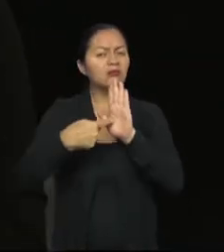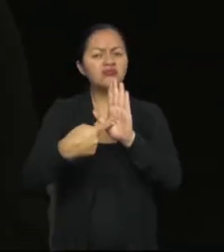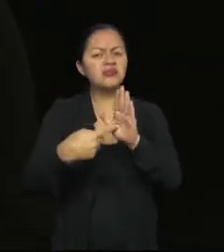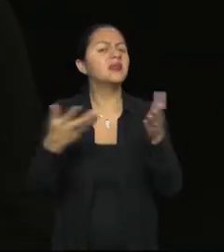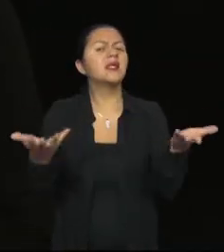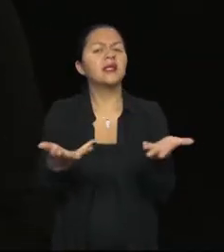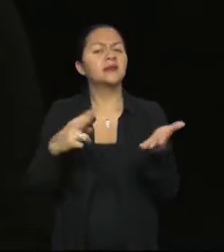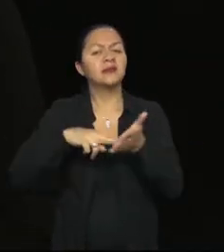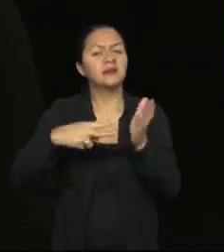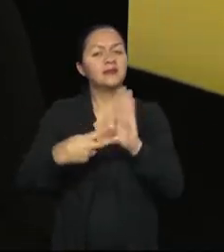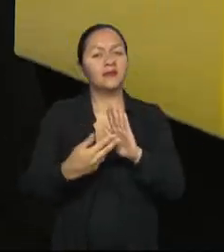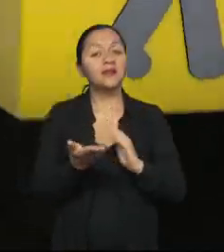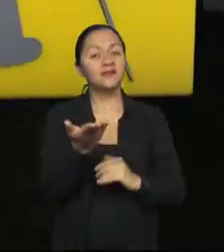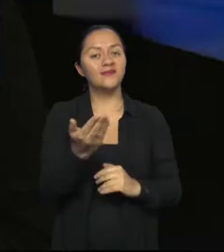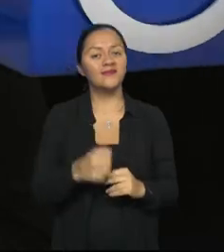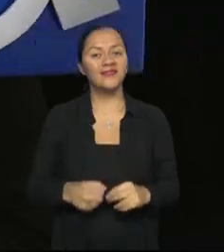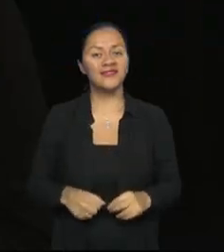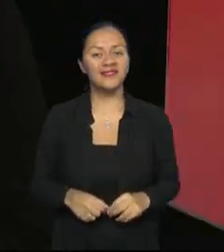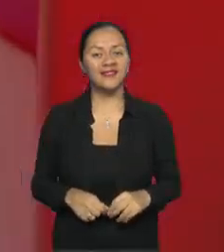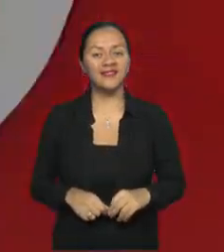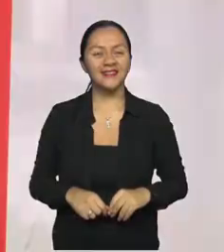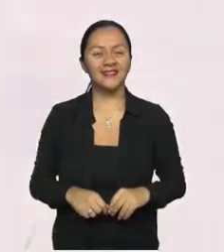esta importante iniciativa.